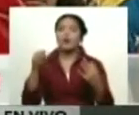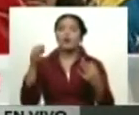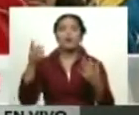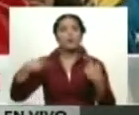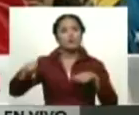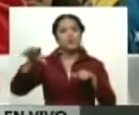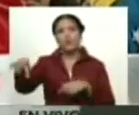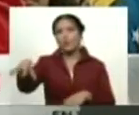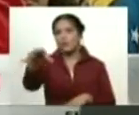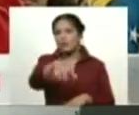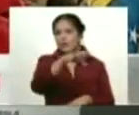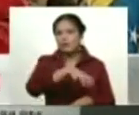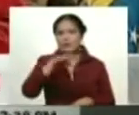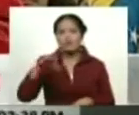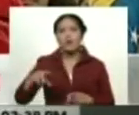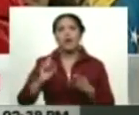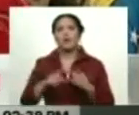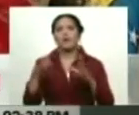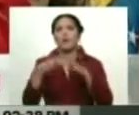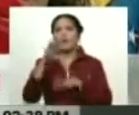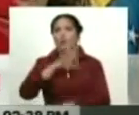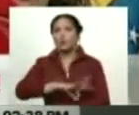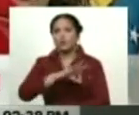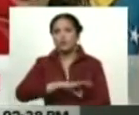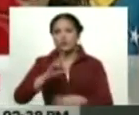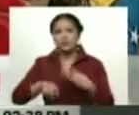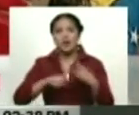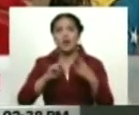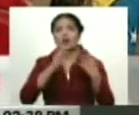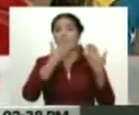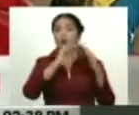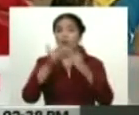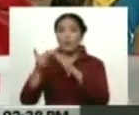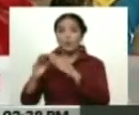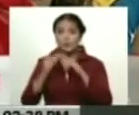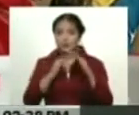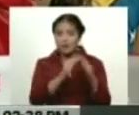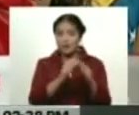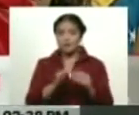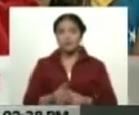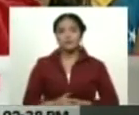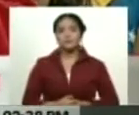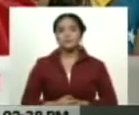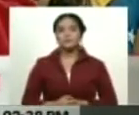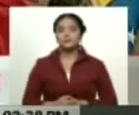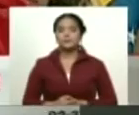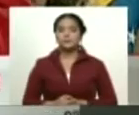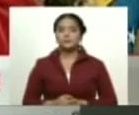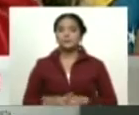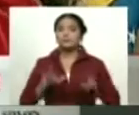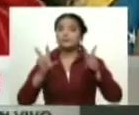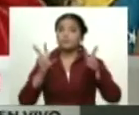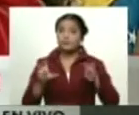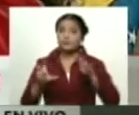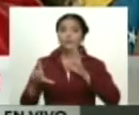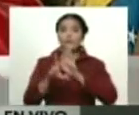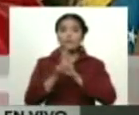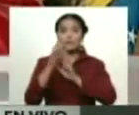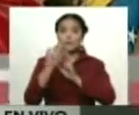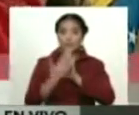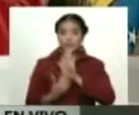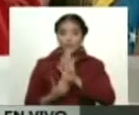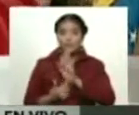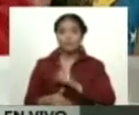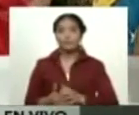regiones, con las distintas fuerzas sociales, con las distintas comunidades, y esta nueva legislatura